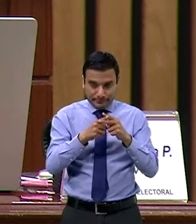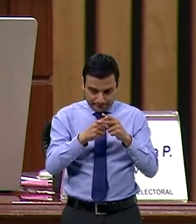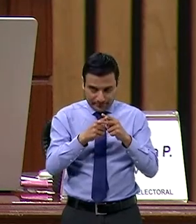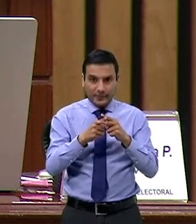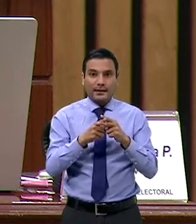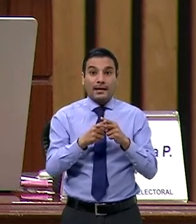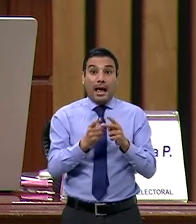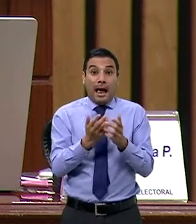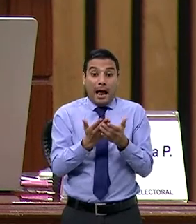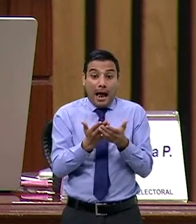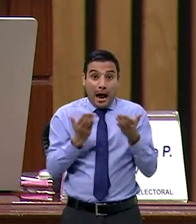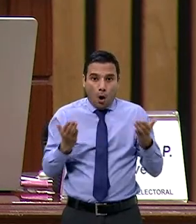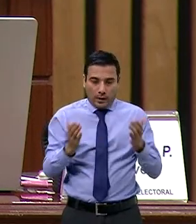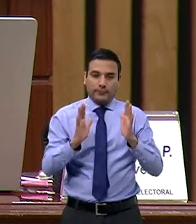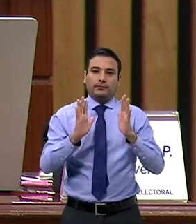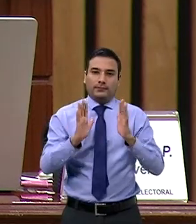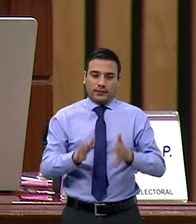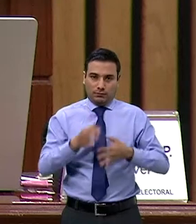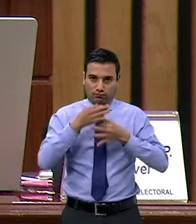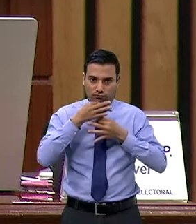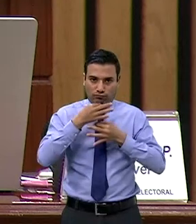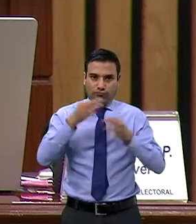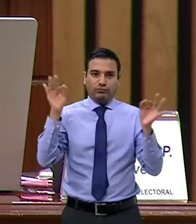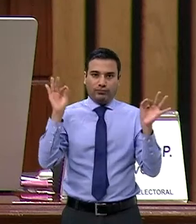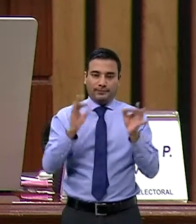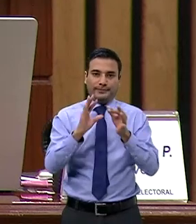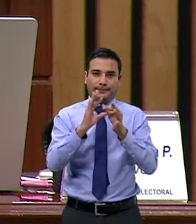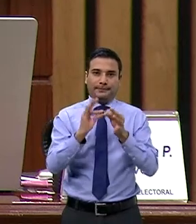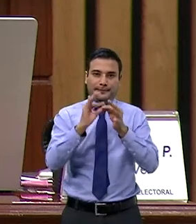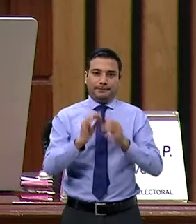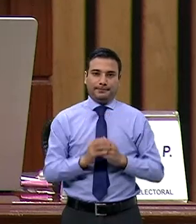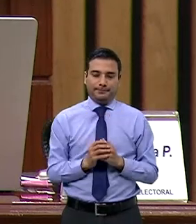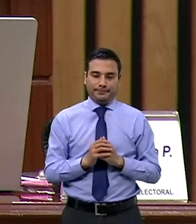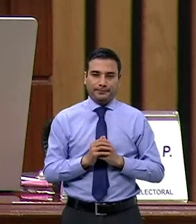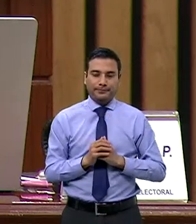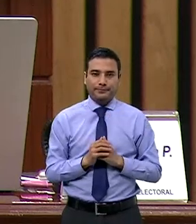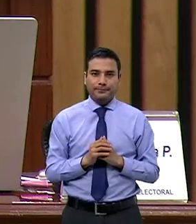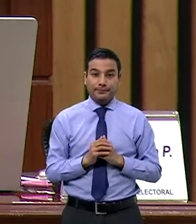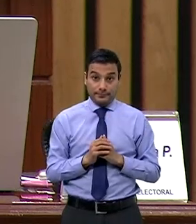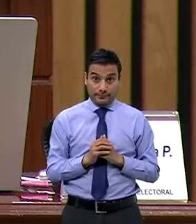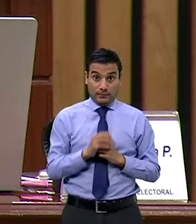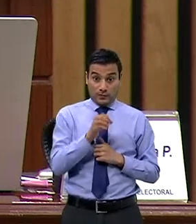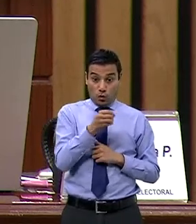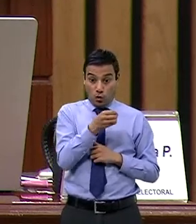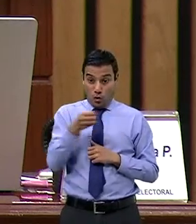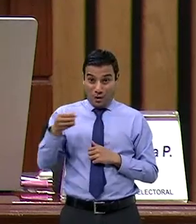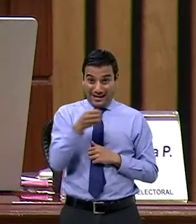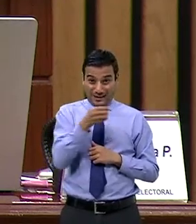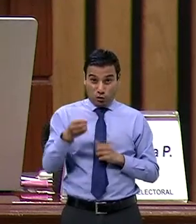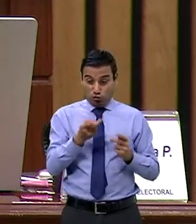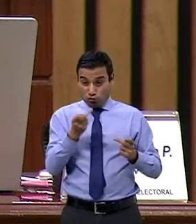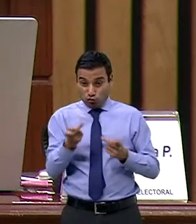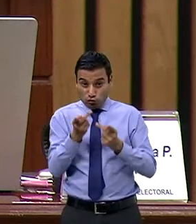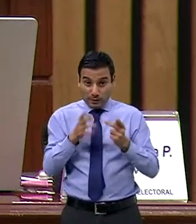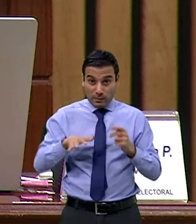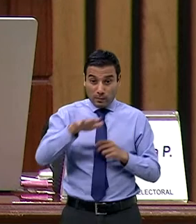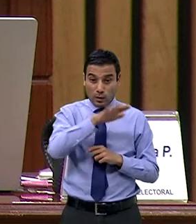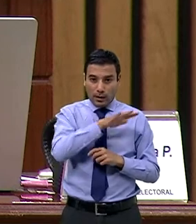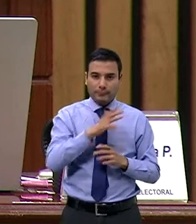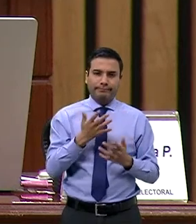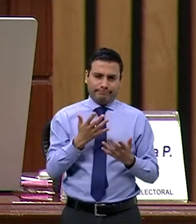informarlos a la ciudadanía la realización de la consulta popular nos permitió sin lugar a dudas aprender de esta experiencia